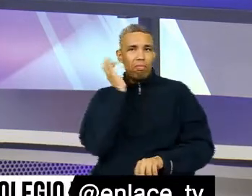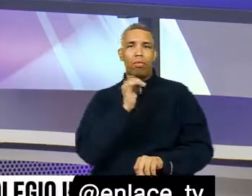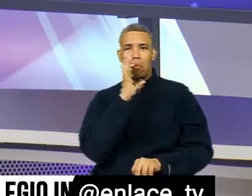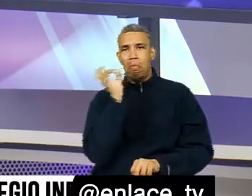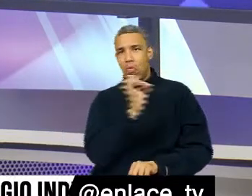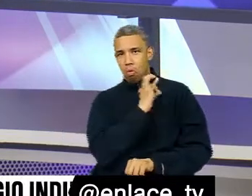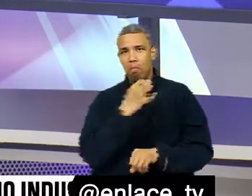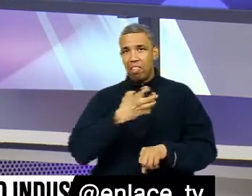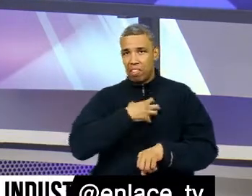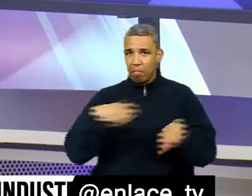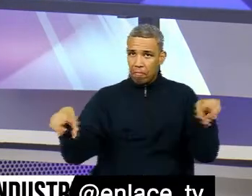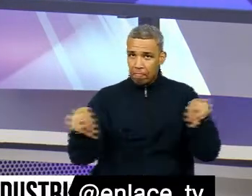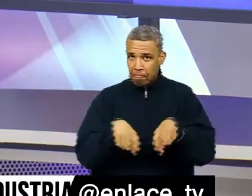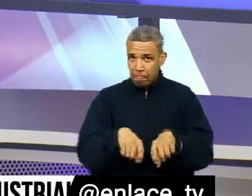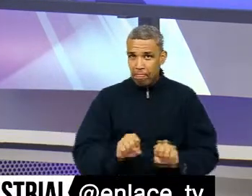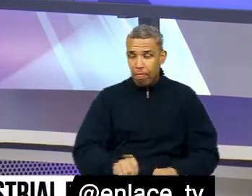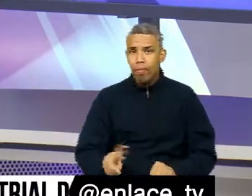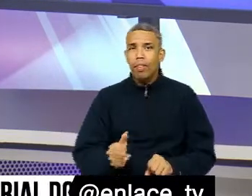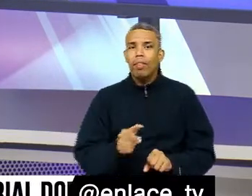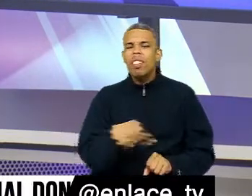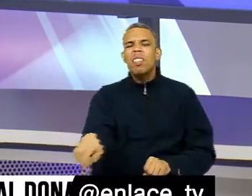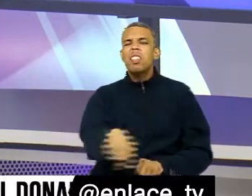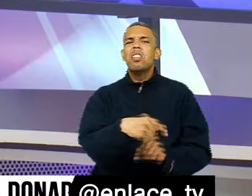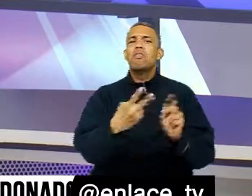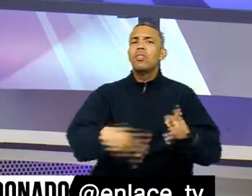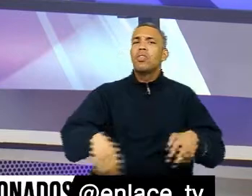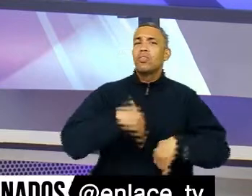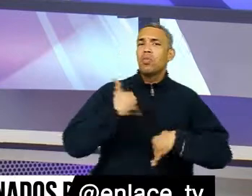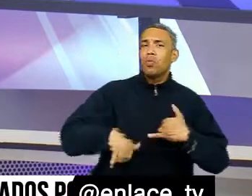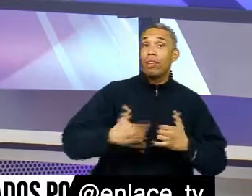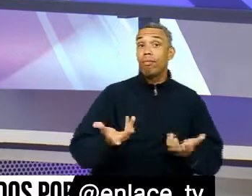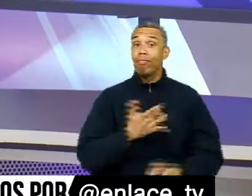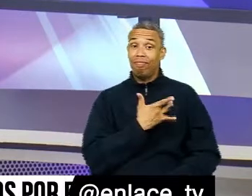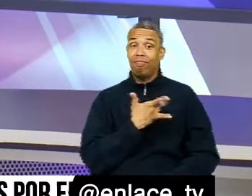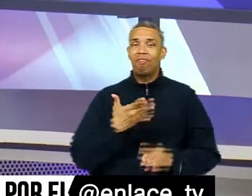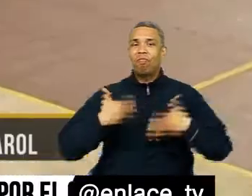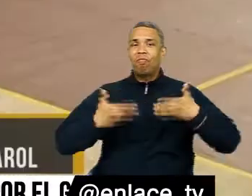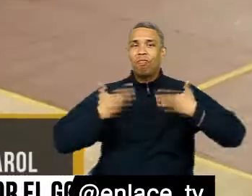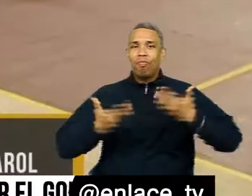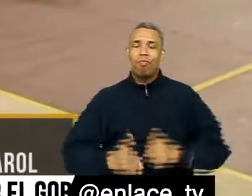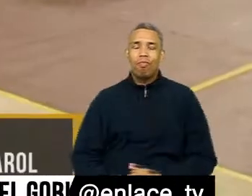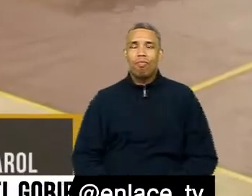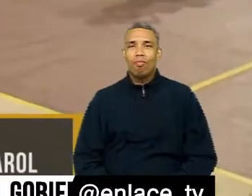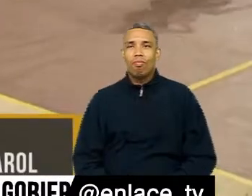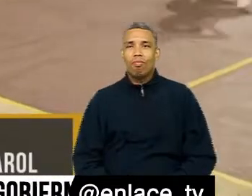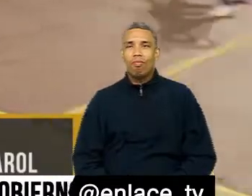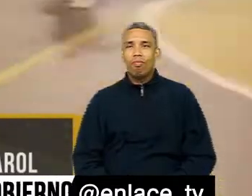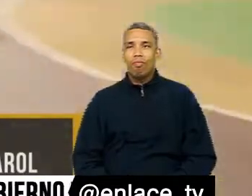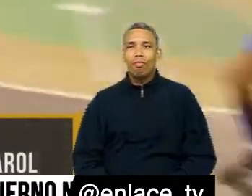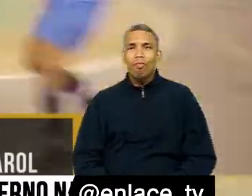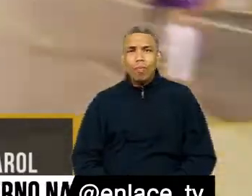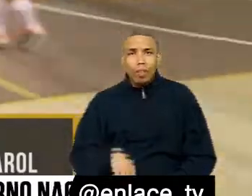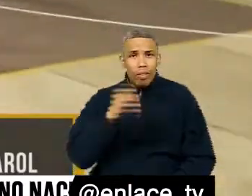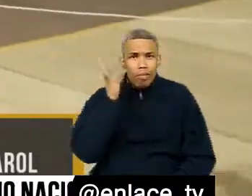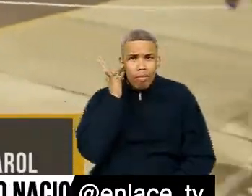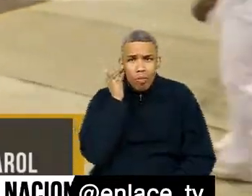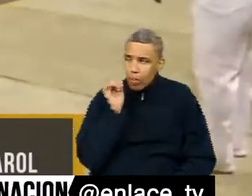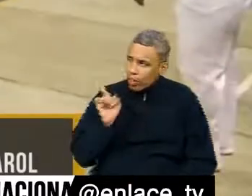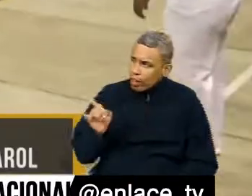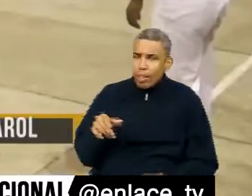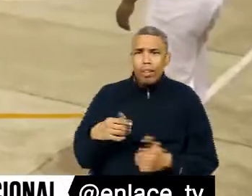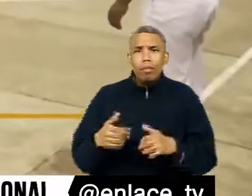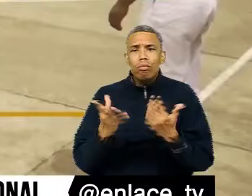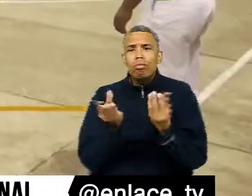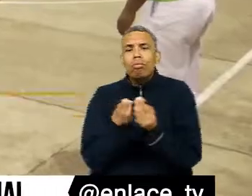participantes se mostraron ilusionados con el título de estas justas. Estas mujeres son integrantes de los equipos Tesoritos